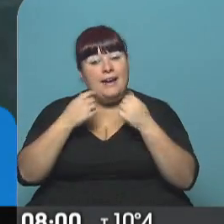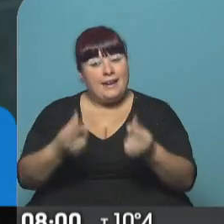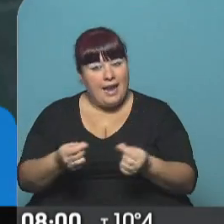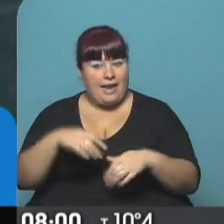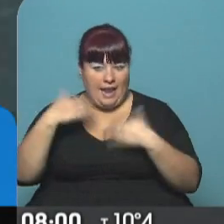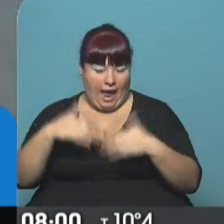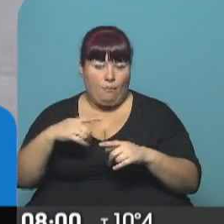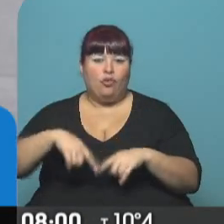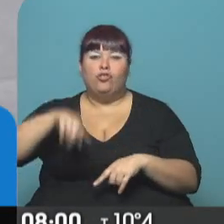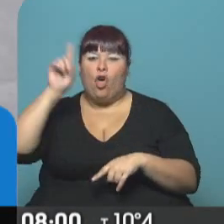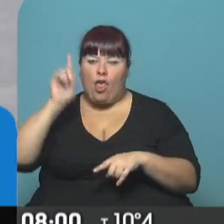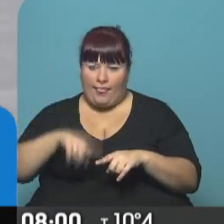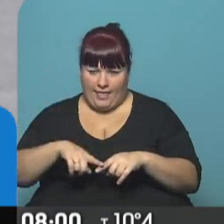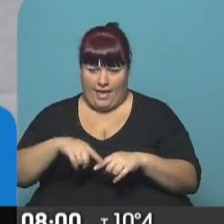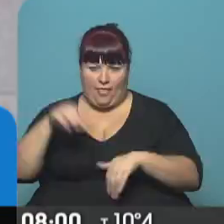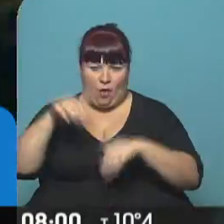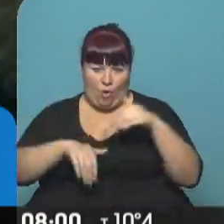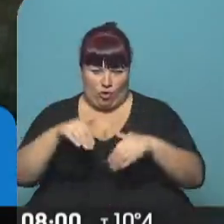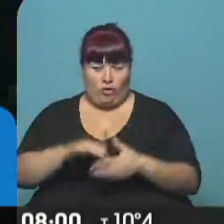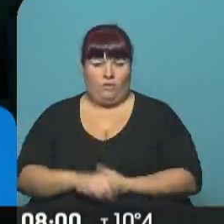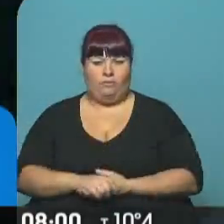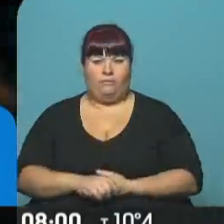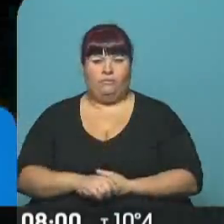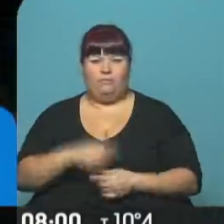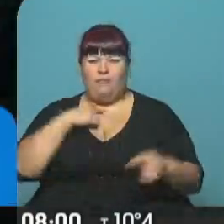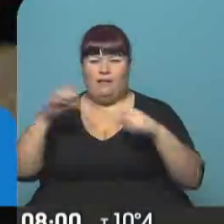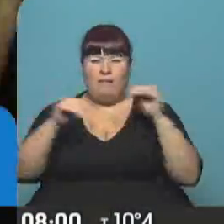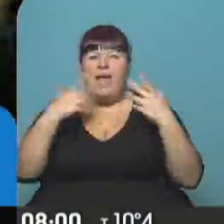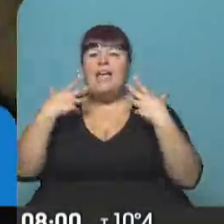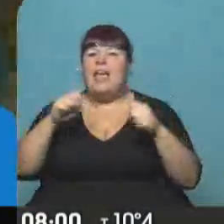hizo presente durante toda la jornada electoral.